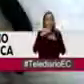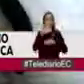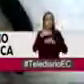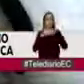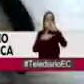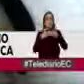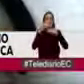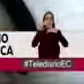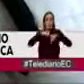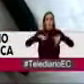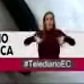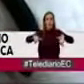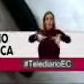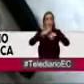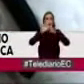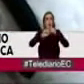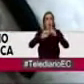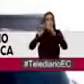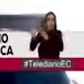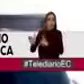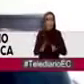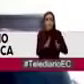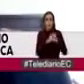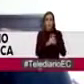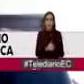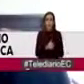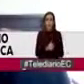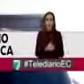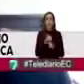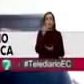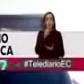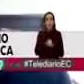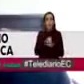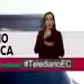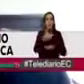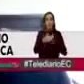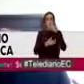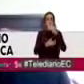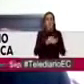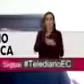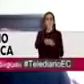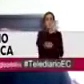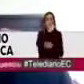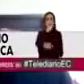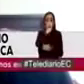se ajusta la tarifa para el sector residencial. Que sus consumos estén sobre 500 kilovatios de hora,